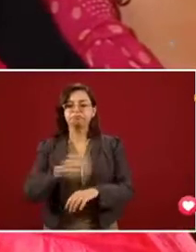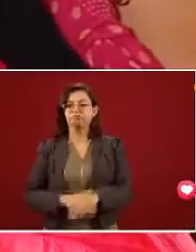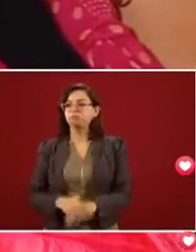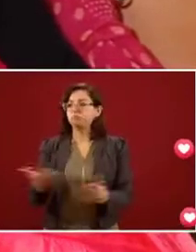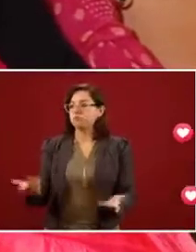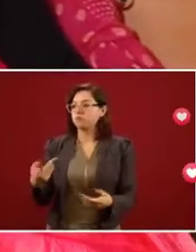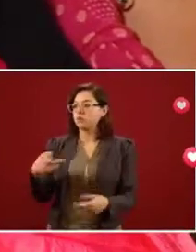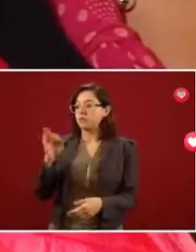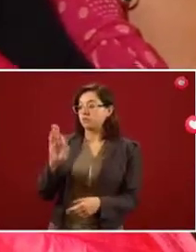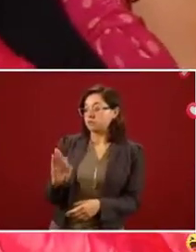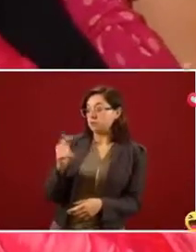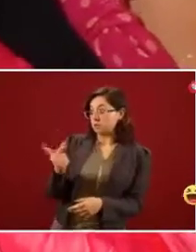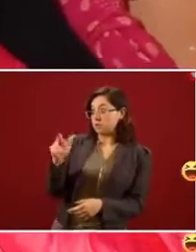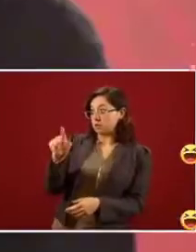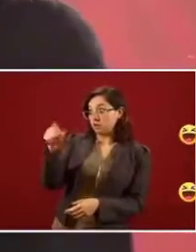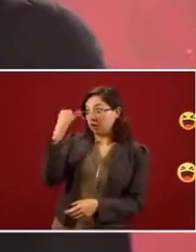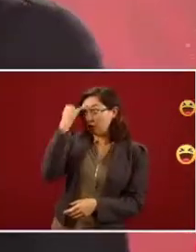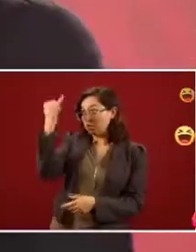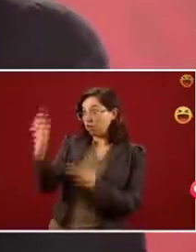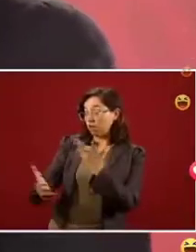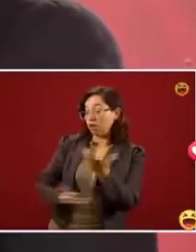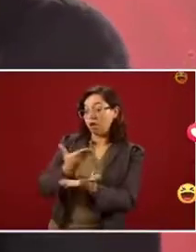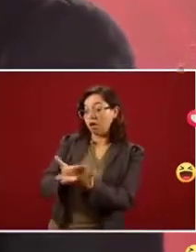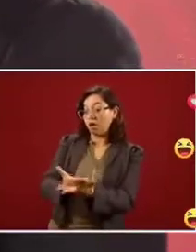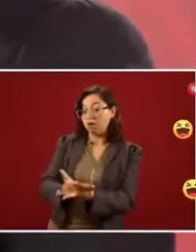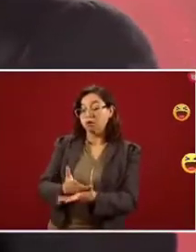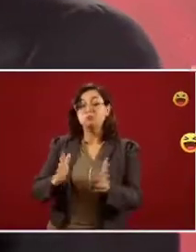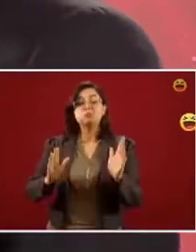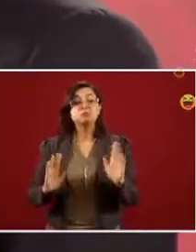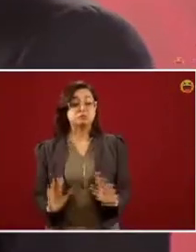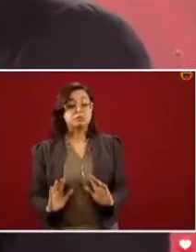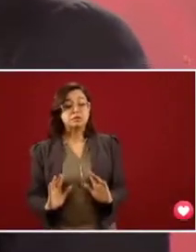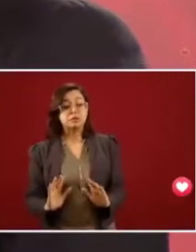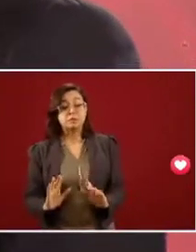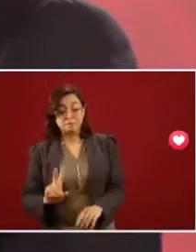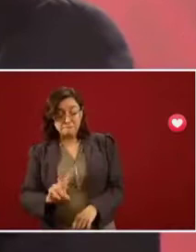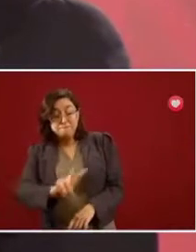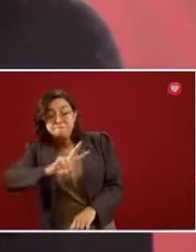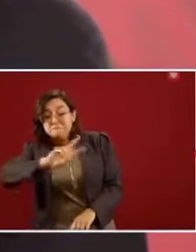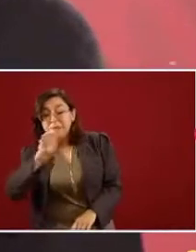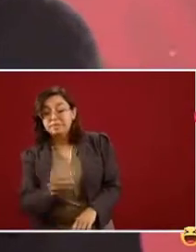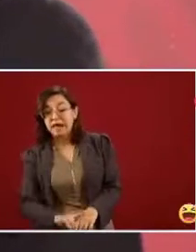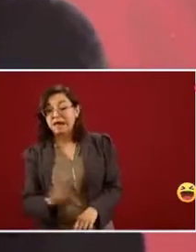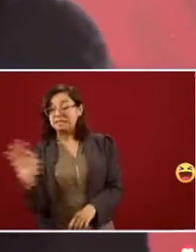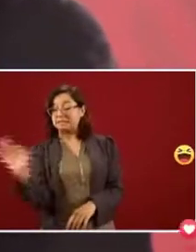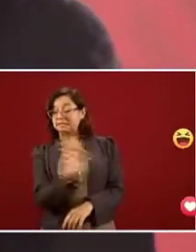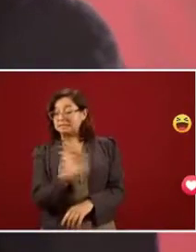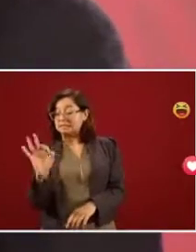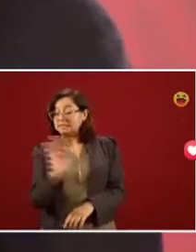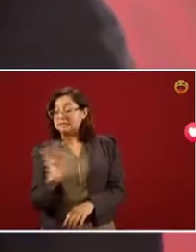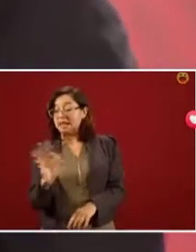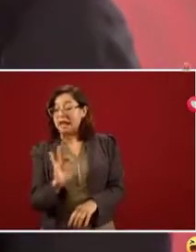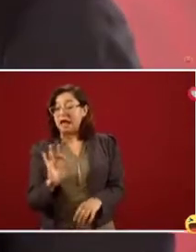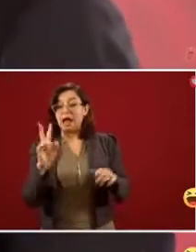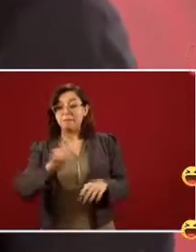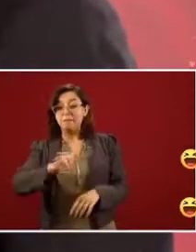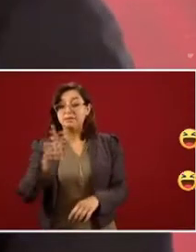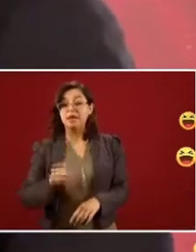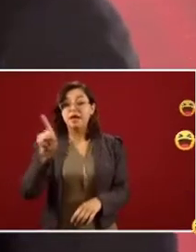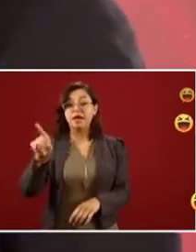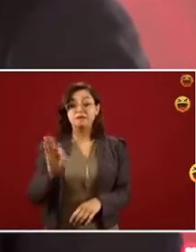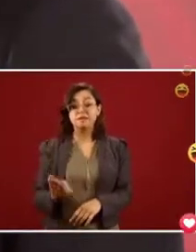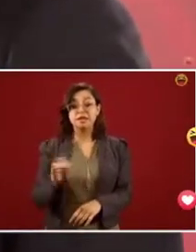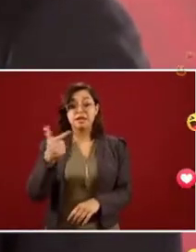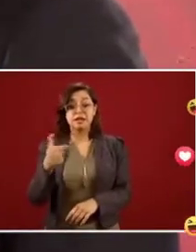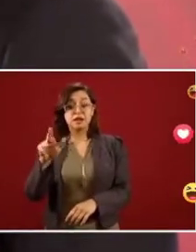lo que hace en el caso de que sea cierto si es autónomo